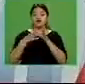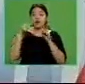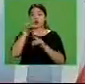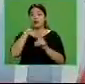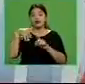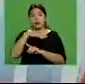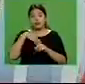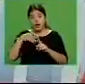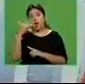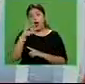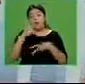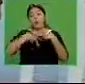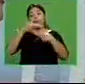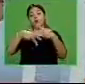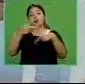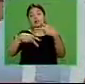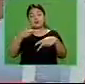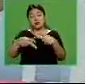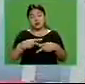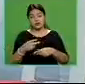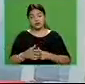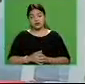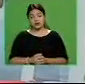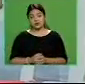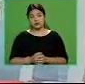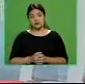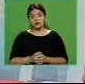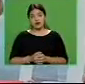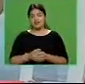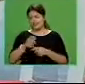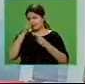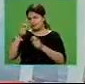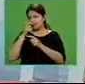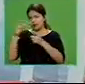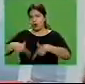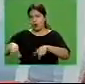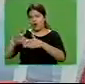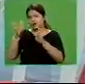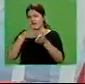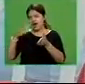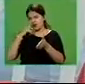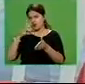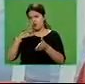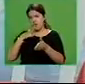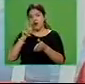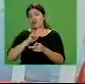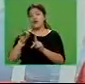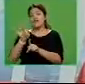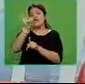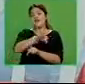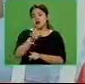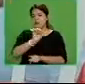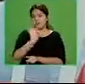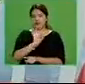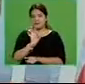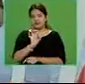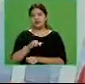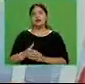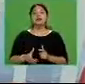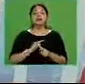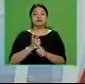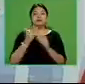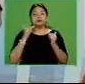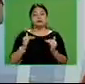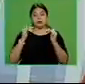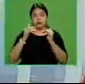y de que haya un proceso de desecho sólido que sea no contaminante y que, bueno, y que esté a la altura